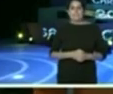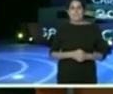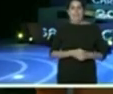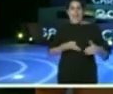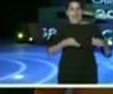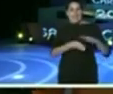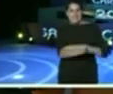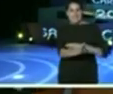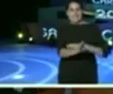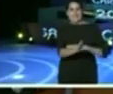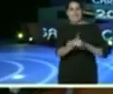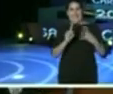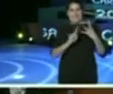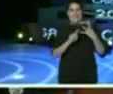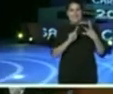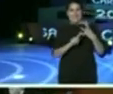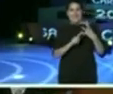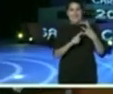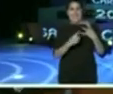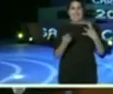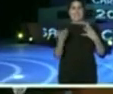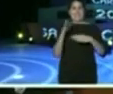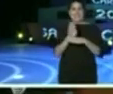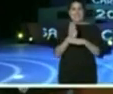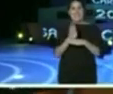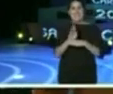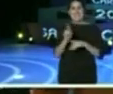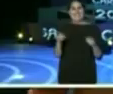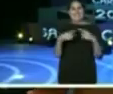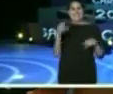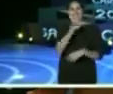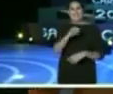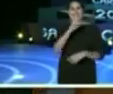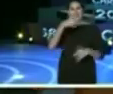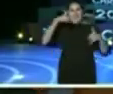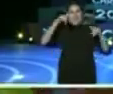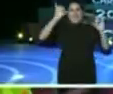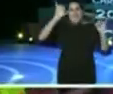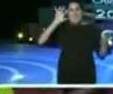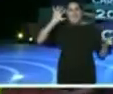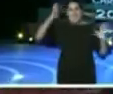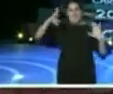Accessit de interpretación. Murga, ¡Diablos Locos!